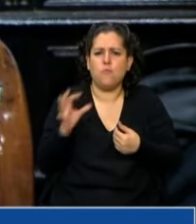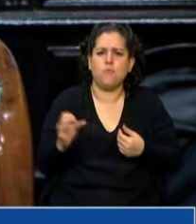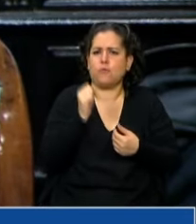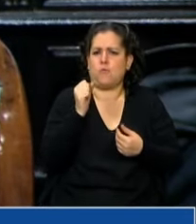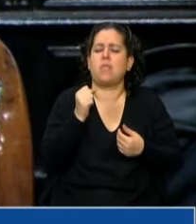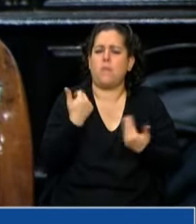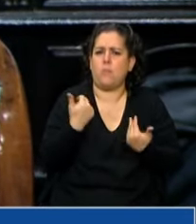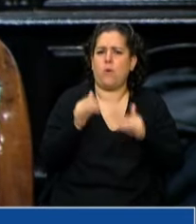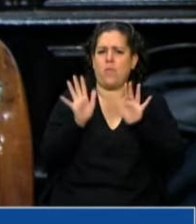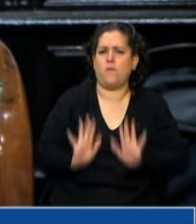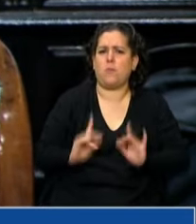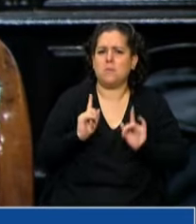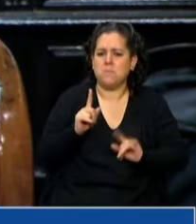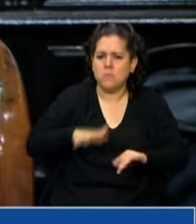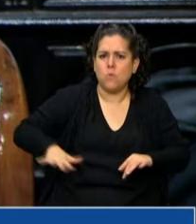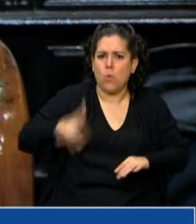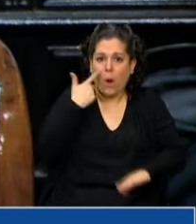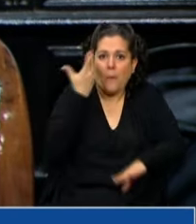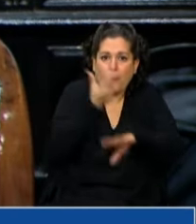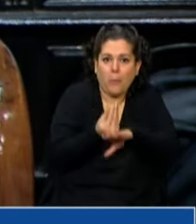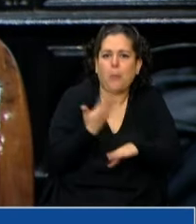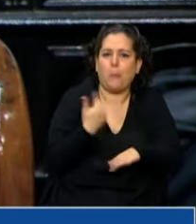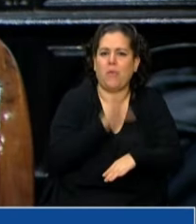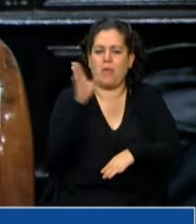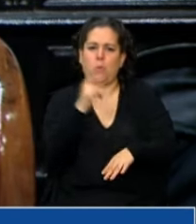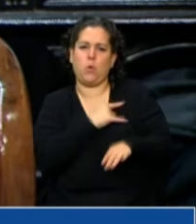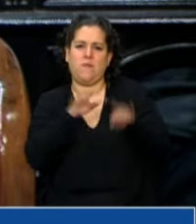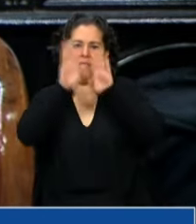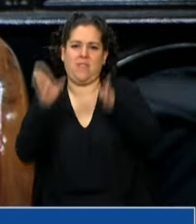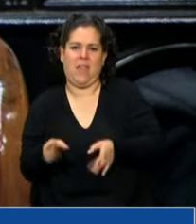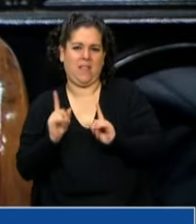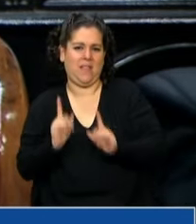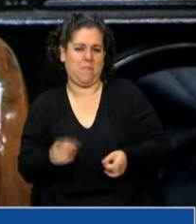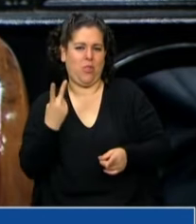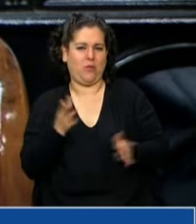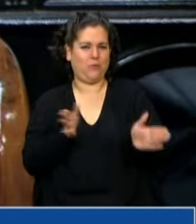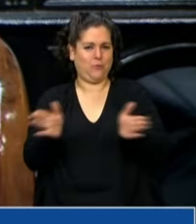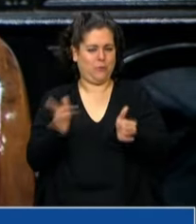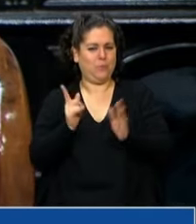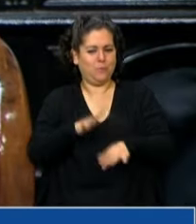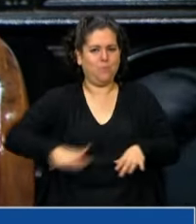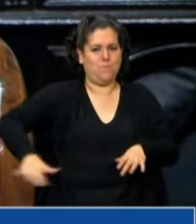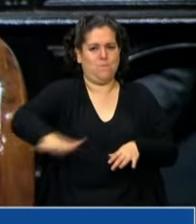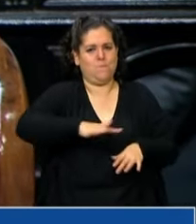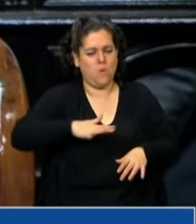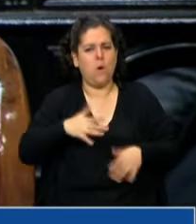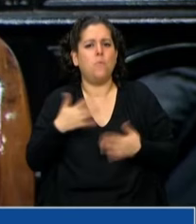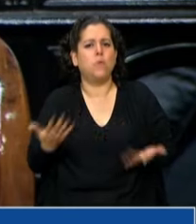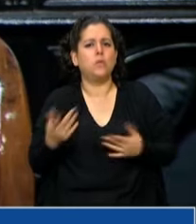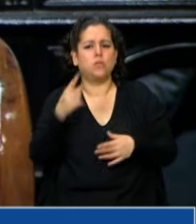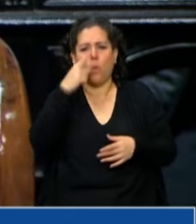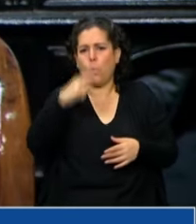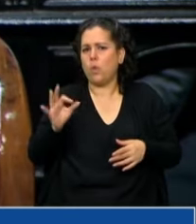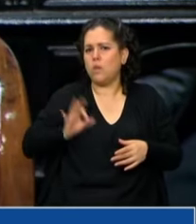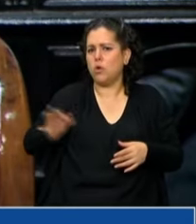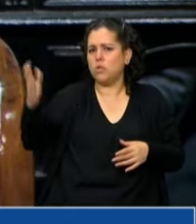de formarse donde viven. Es cierto lo que ocurre con las universidades que hemos creado en estos